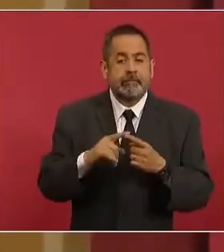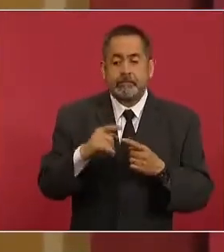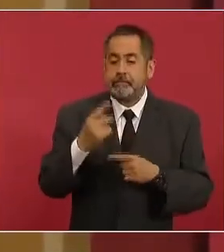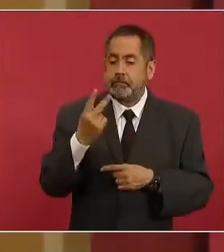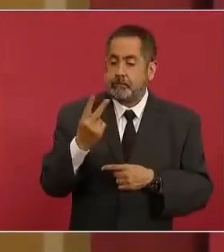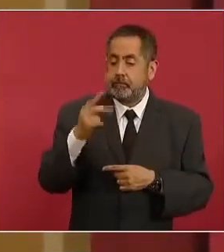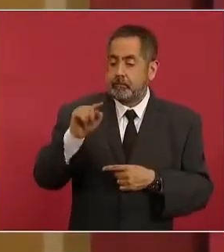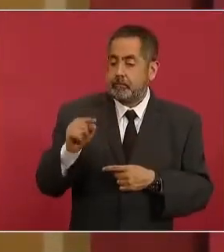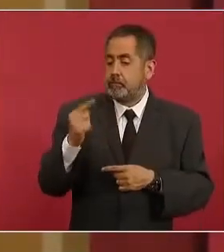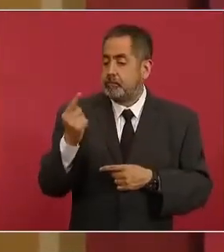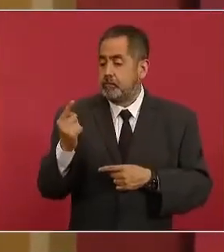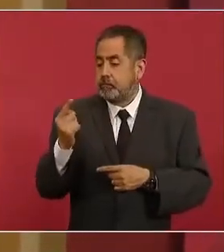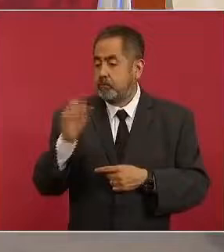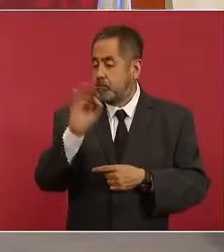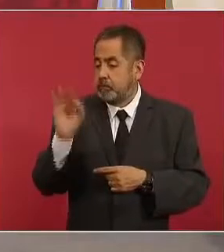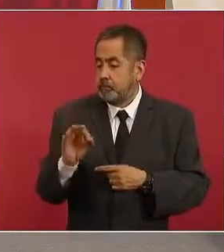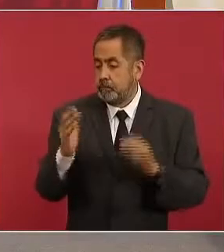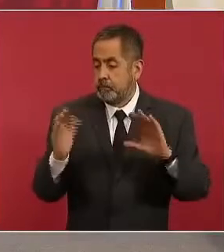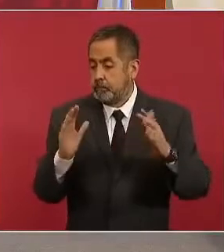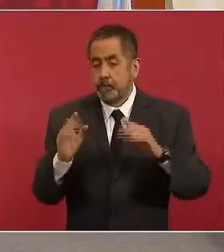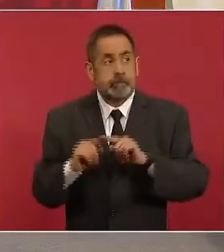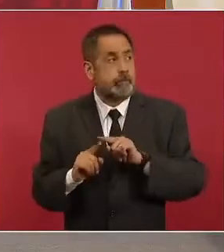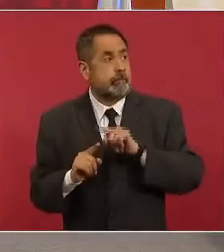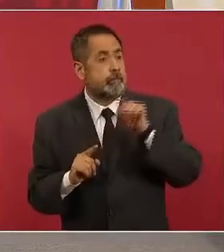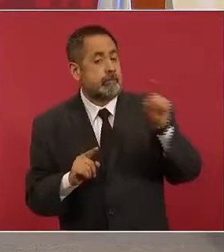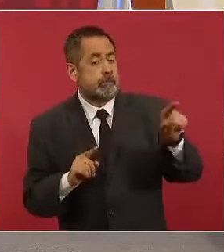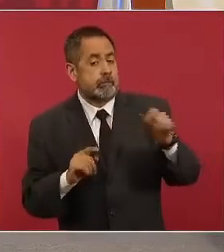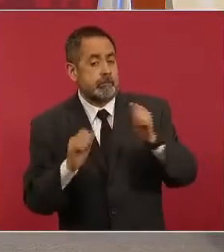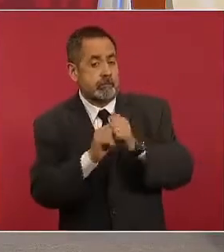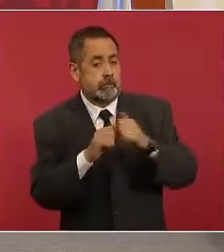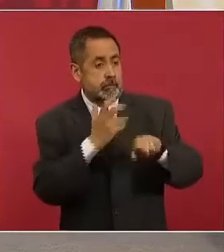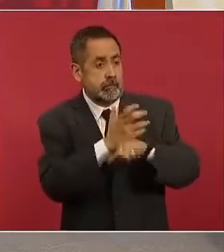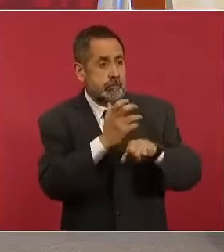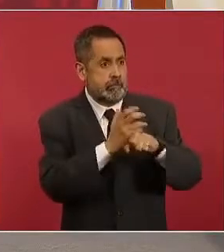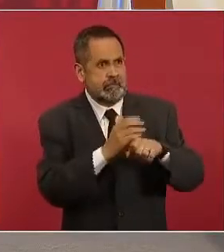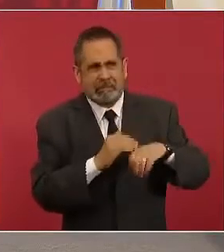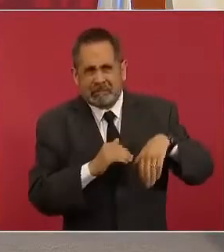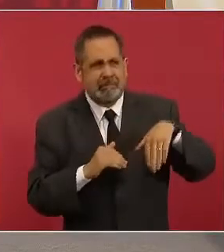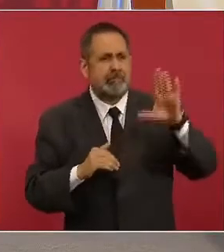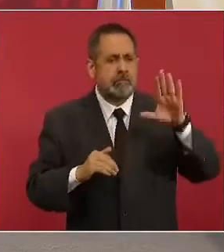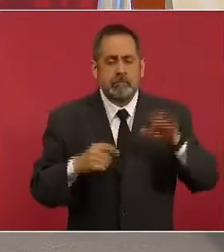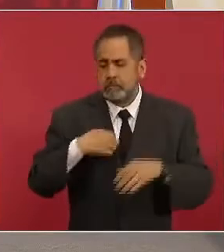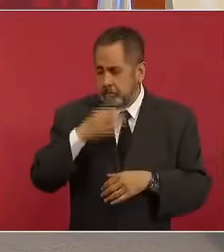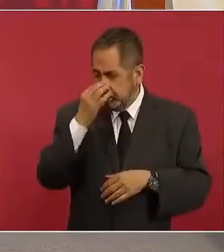2.1% de lo que se produce de energía con carbón en Estados Unidos.